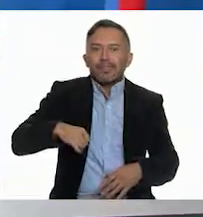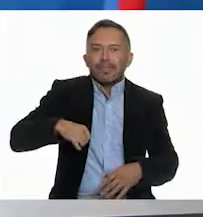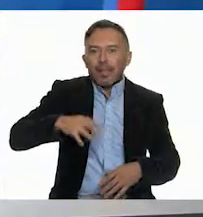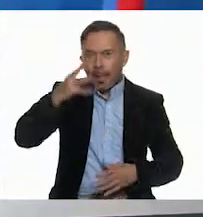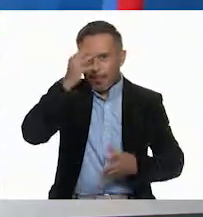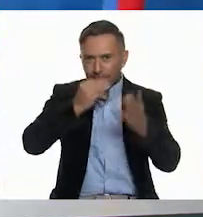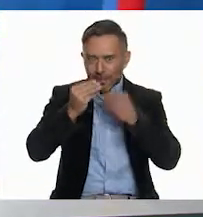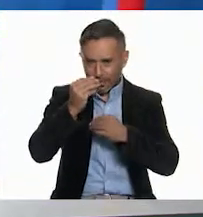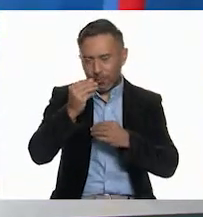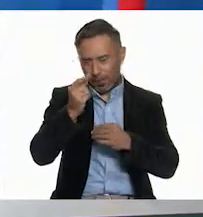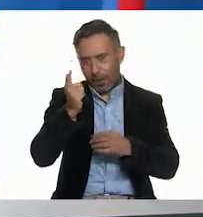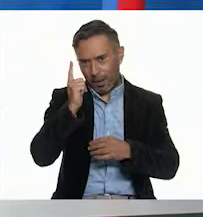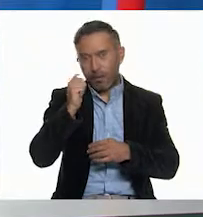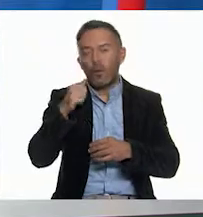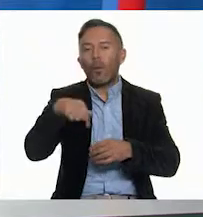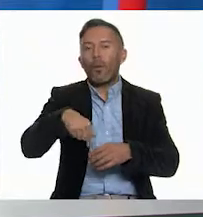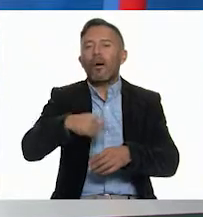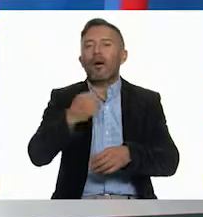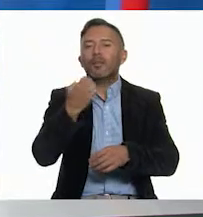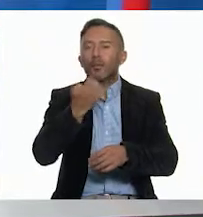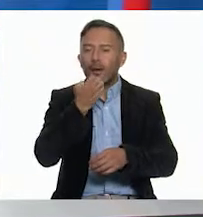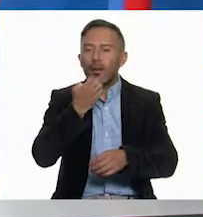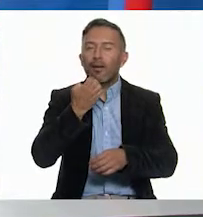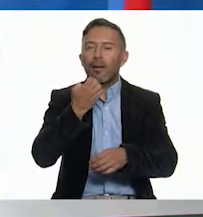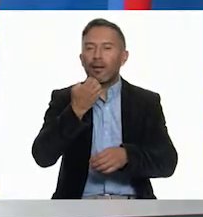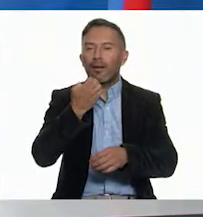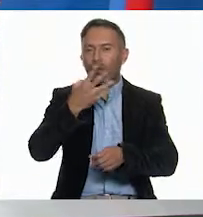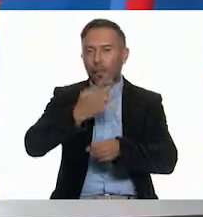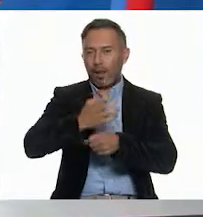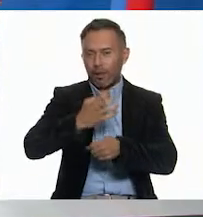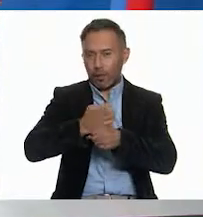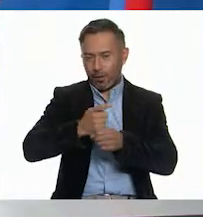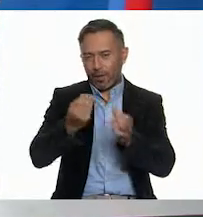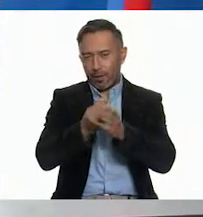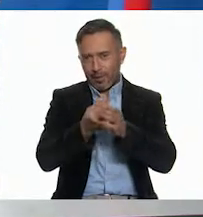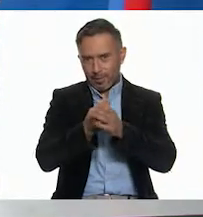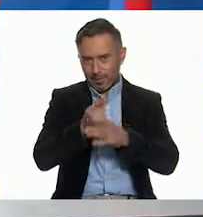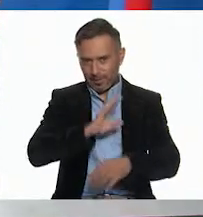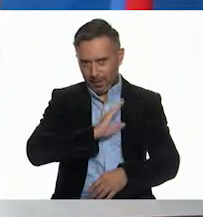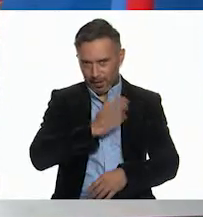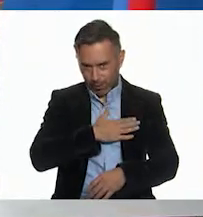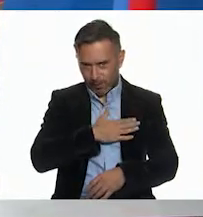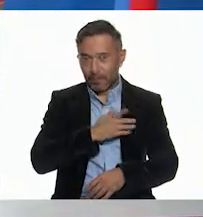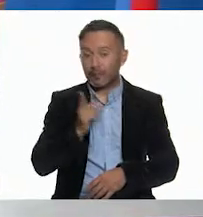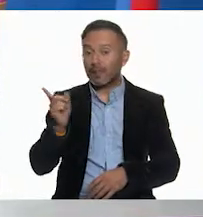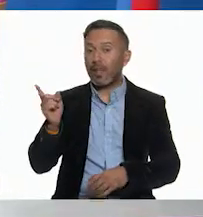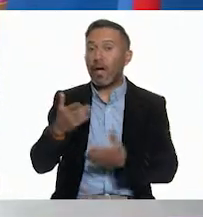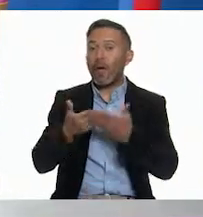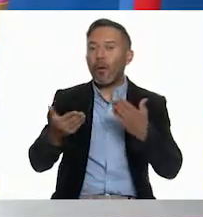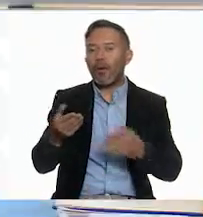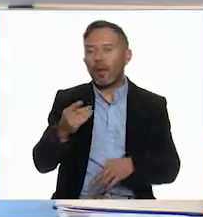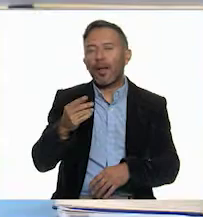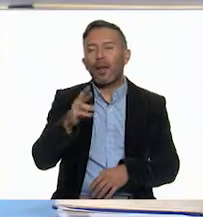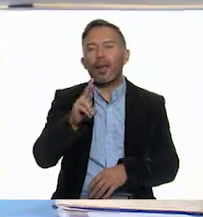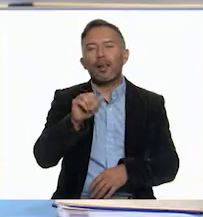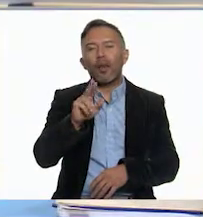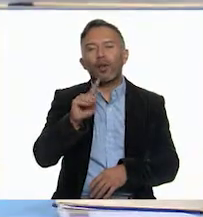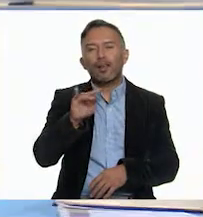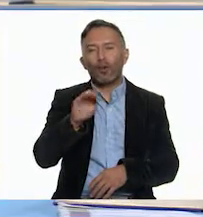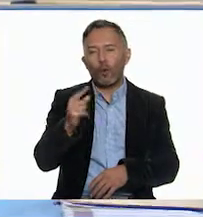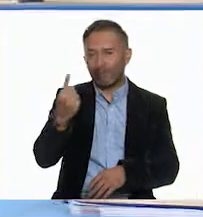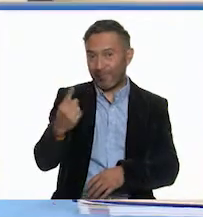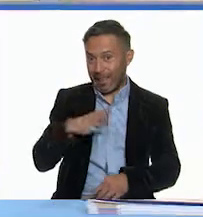materna español para cuarto grado. Y ya nos acompaña aquí Raulito. Hola,